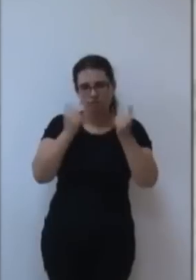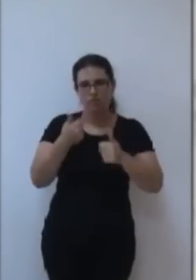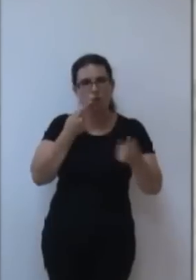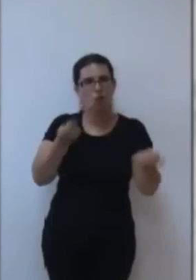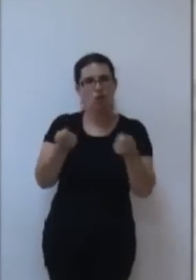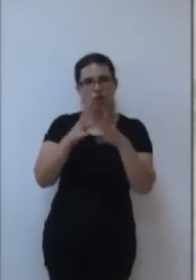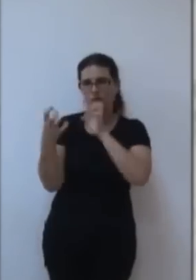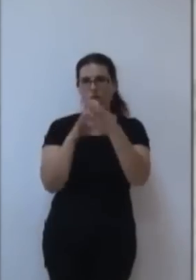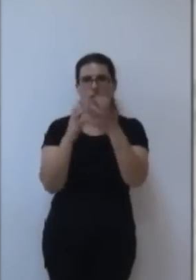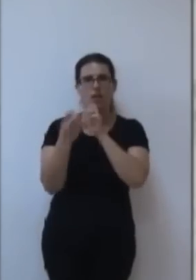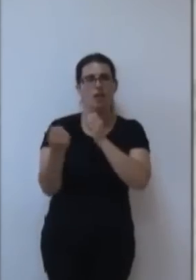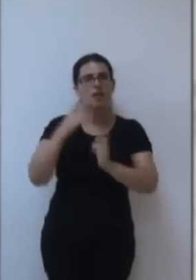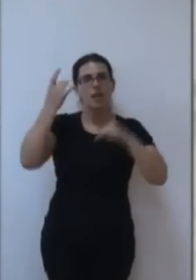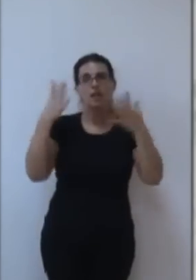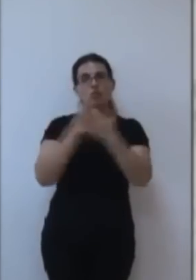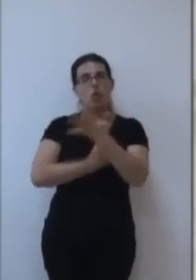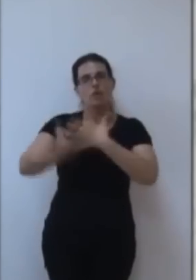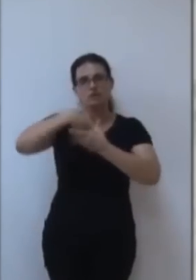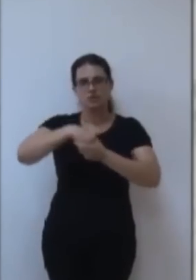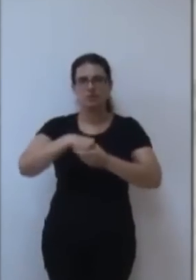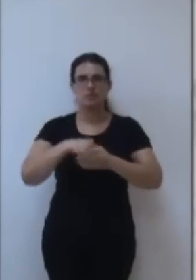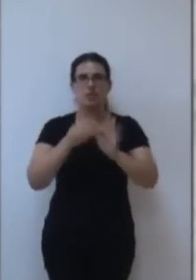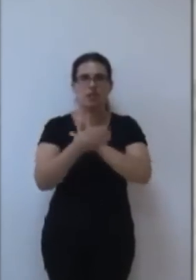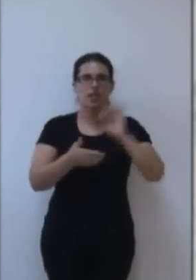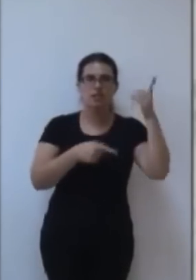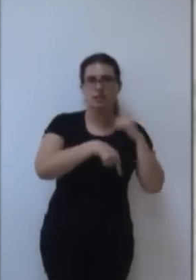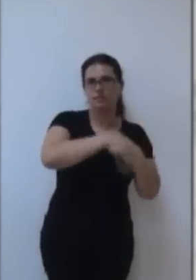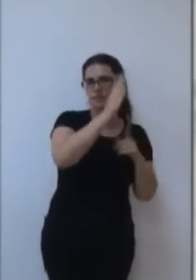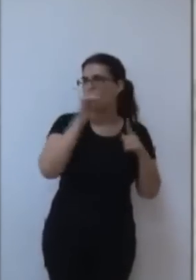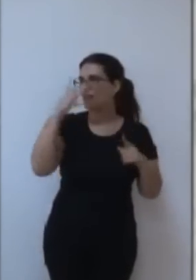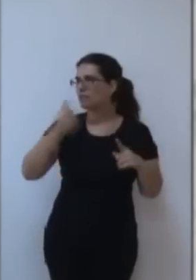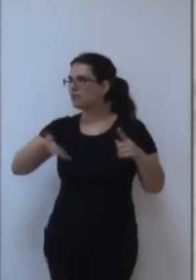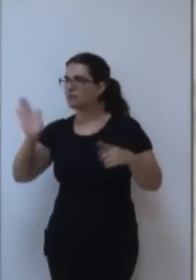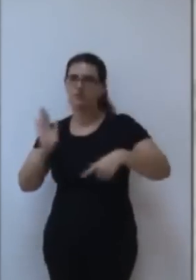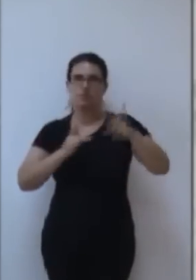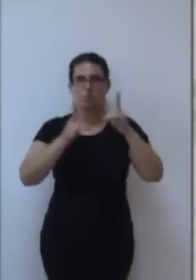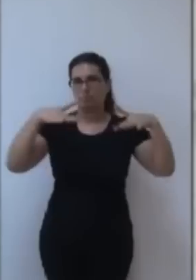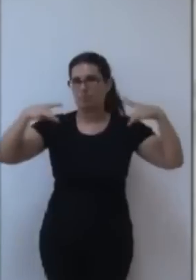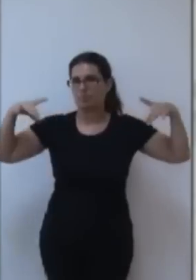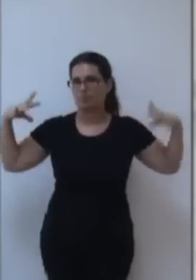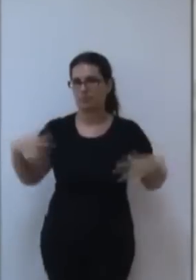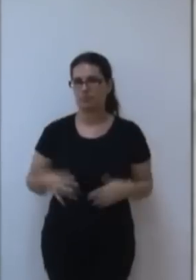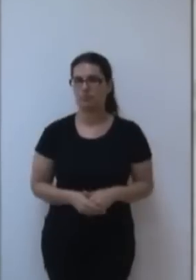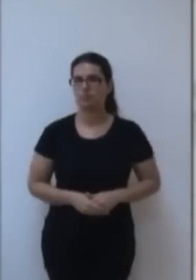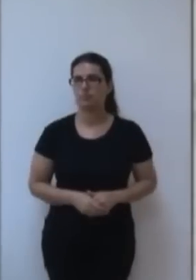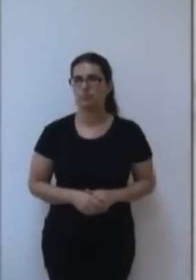todas las ideas, y que no tengamos unas iniciativas por un lado, otras iniciativas por otro lado.